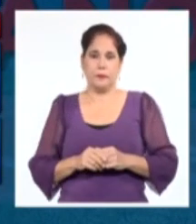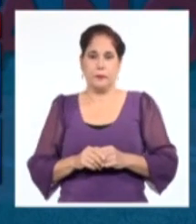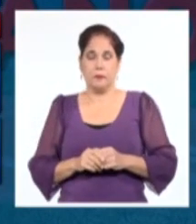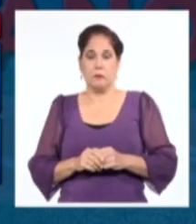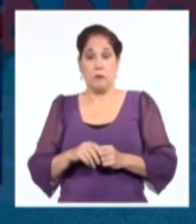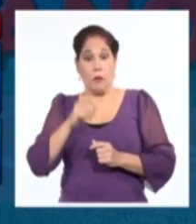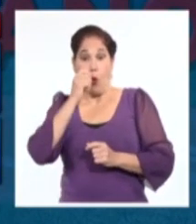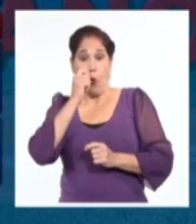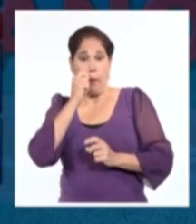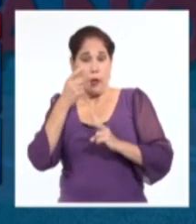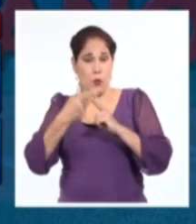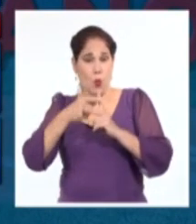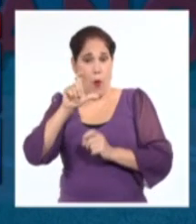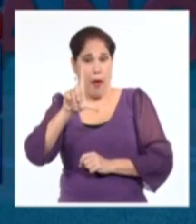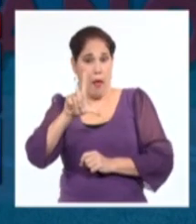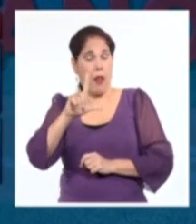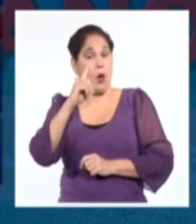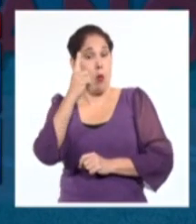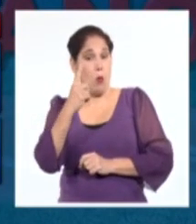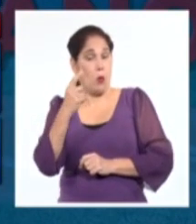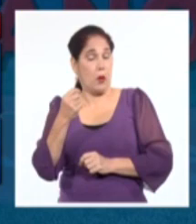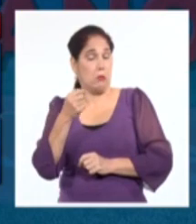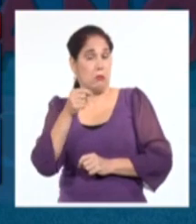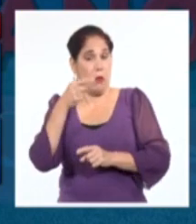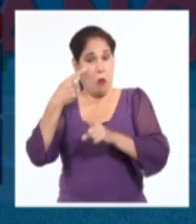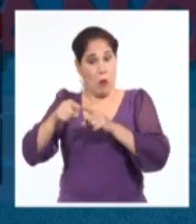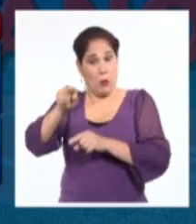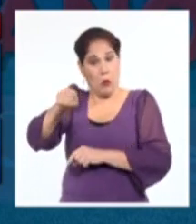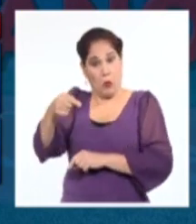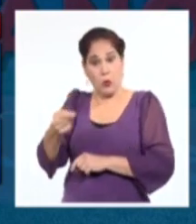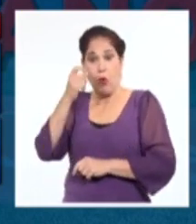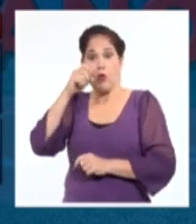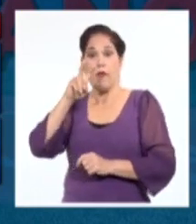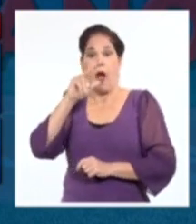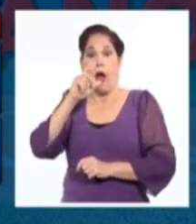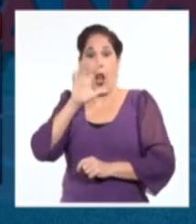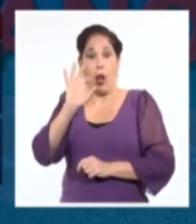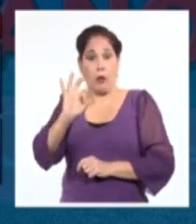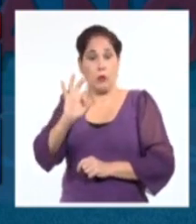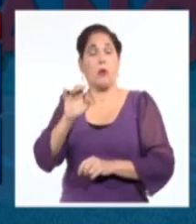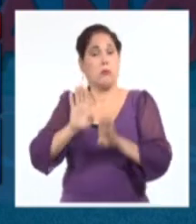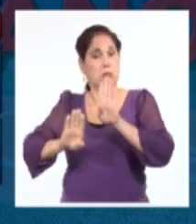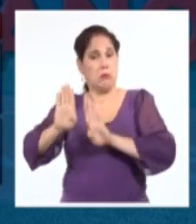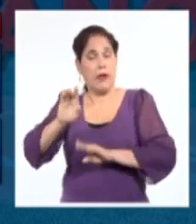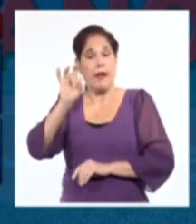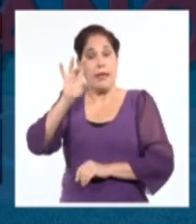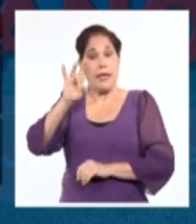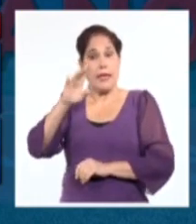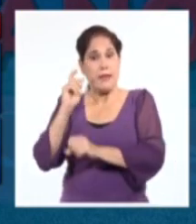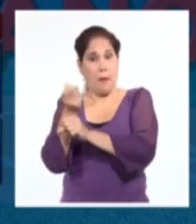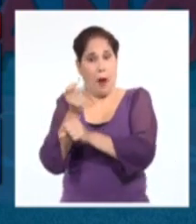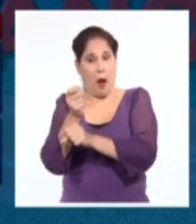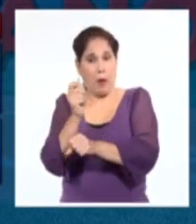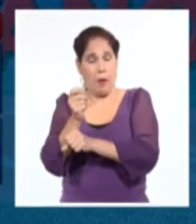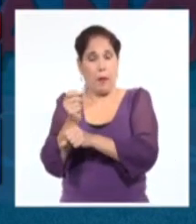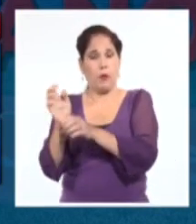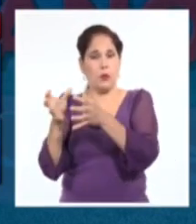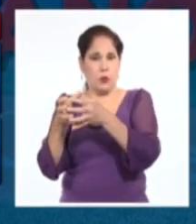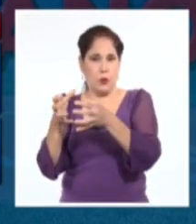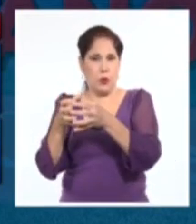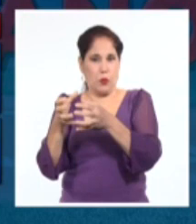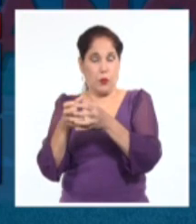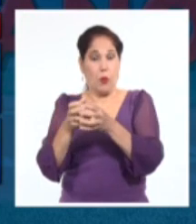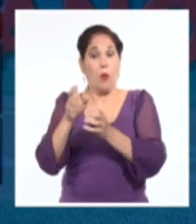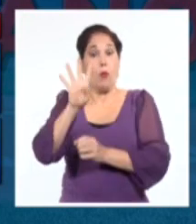tiró completo y regaló un solo boleto, mientras Osvaldo Abreu encabezó la ofensiva de 15 imparables de su equipo al batear